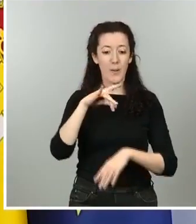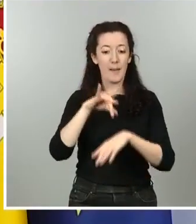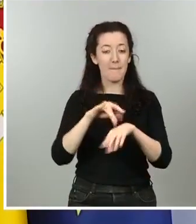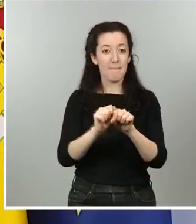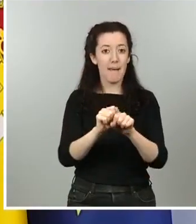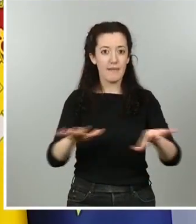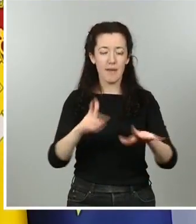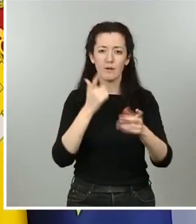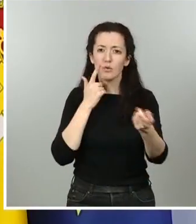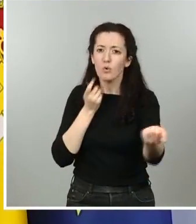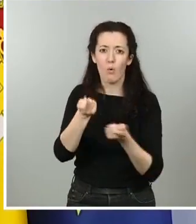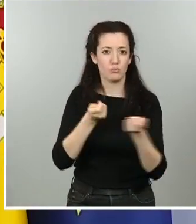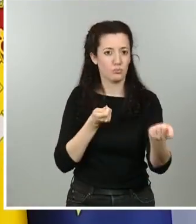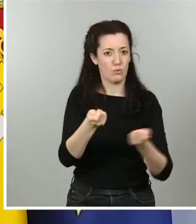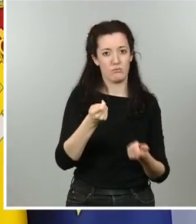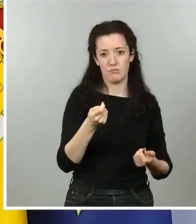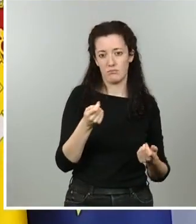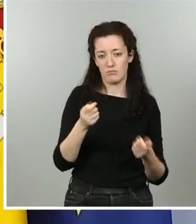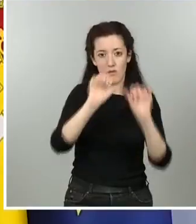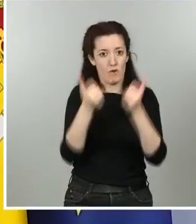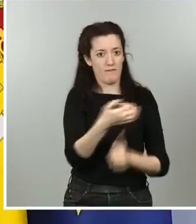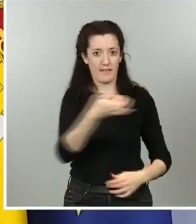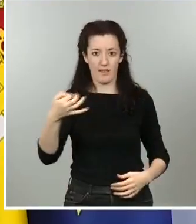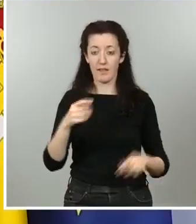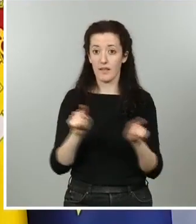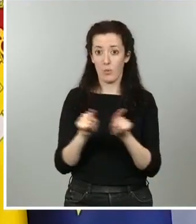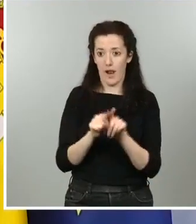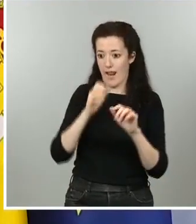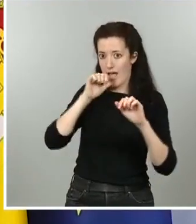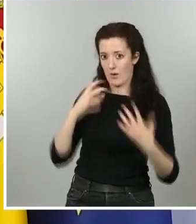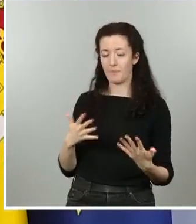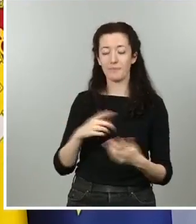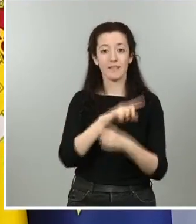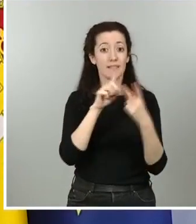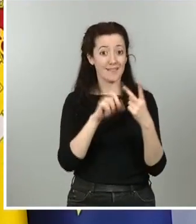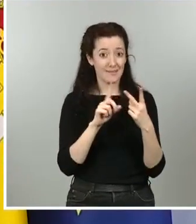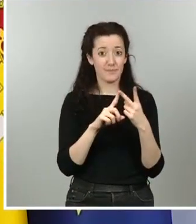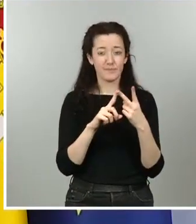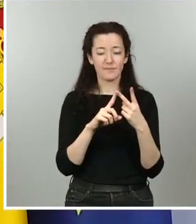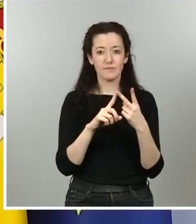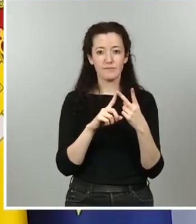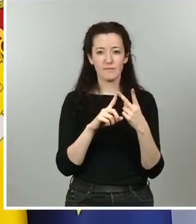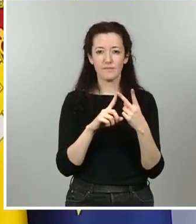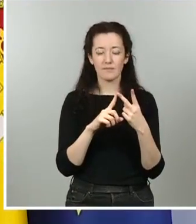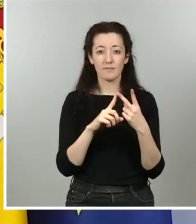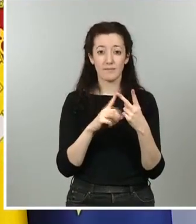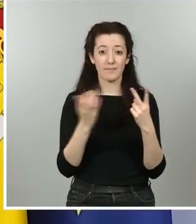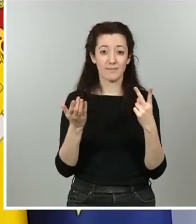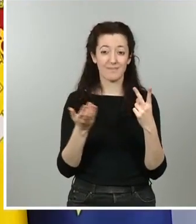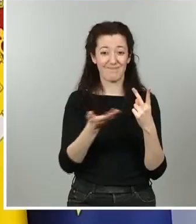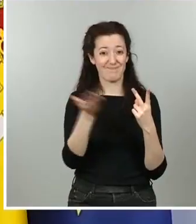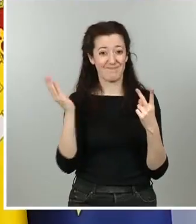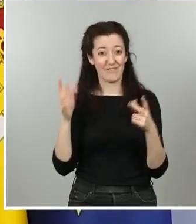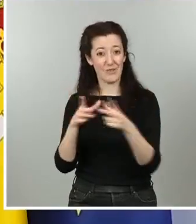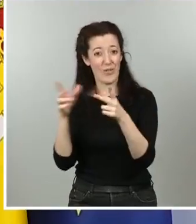estado haciendo durante estas 7 semanas, como lo hemos estado haciendo ahora. Y en segundo lugar, para dotar al conjunto de los españoles